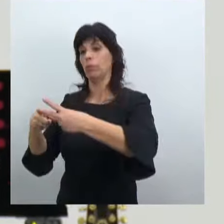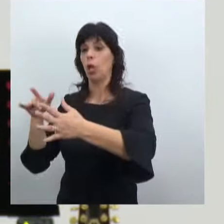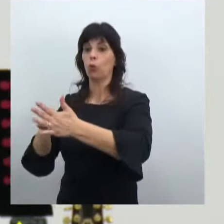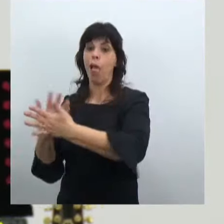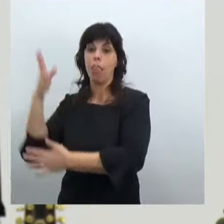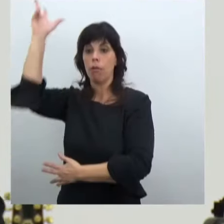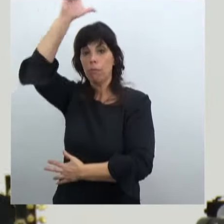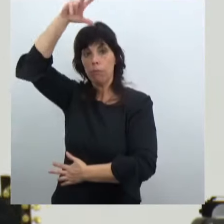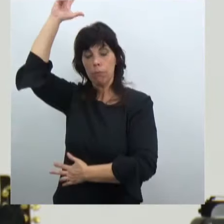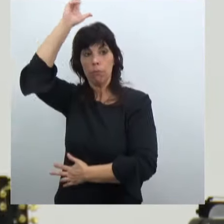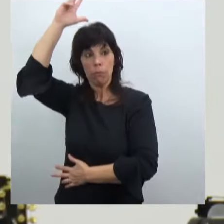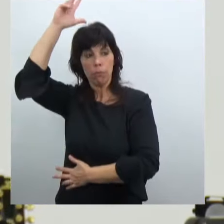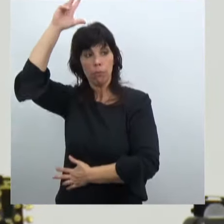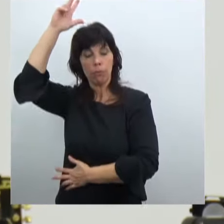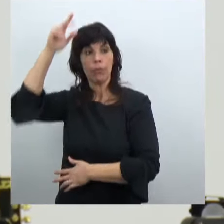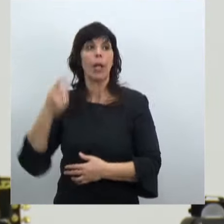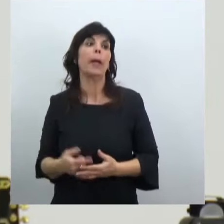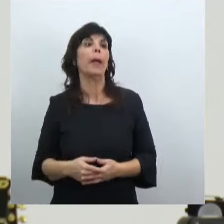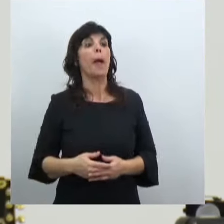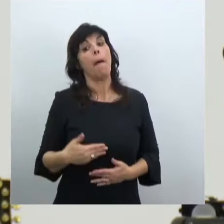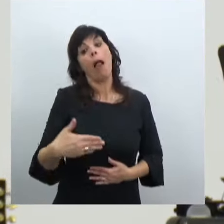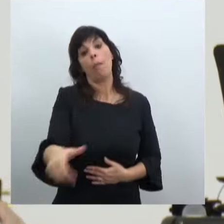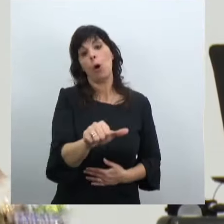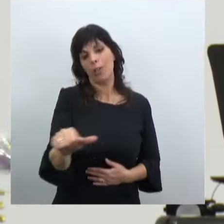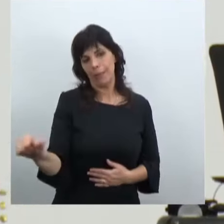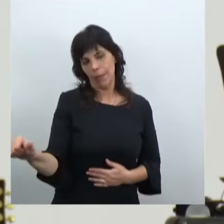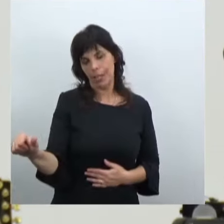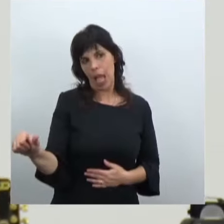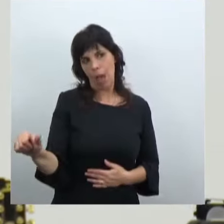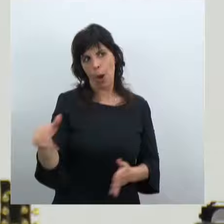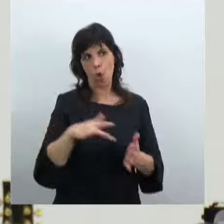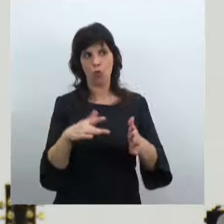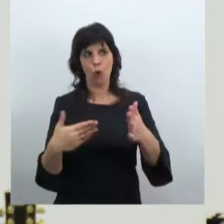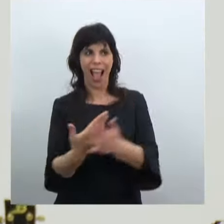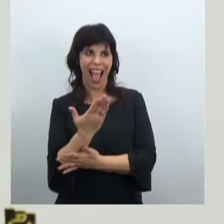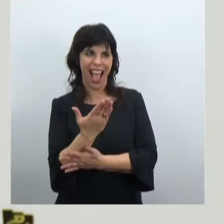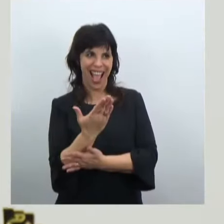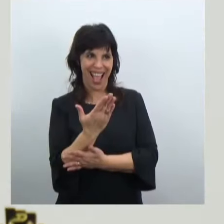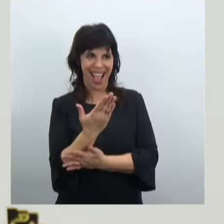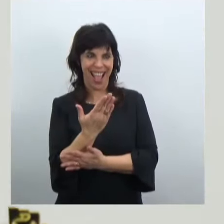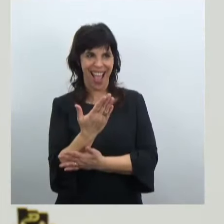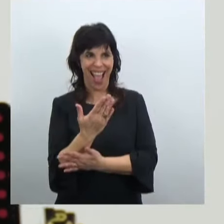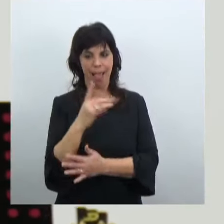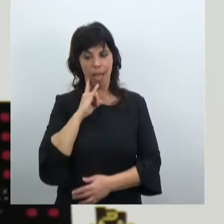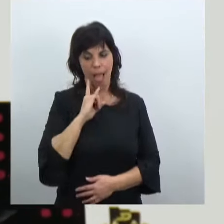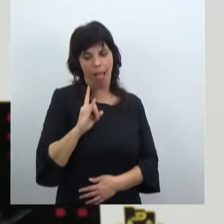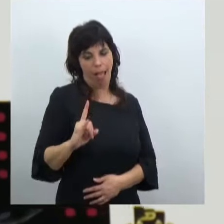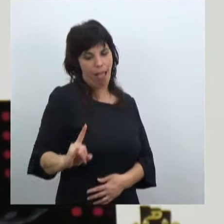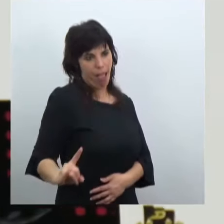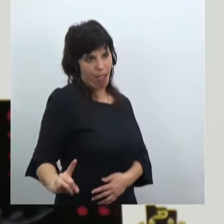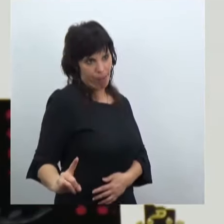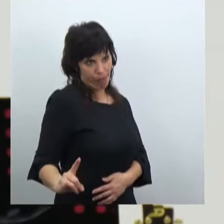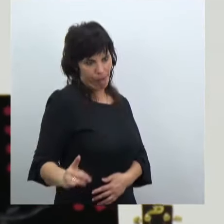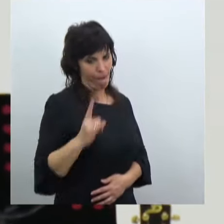Pentecostés, pero para los enamorados es la próxima semana, que es Saint